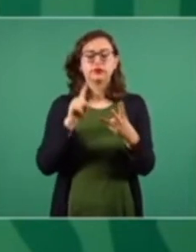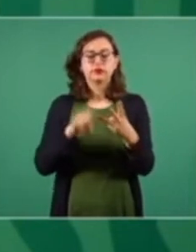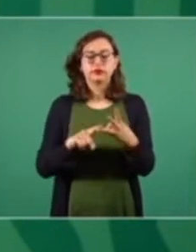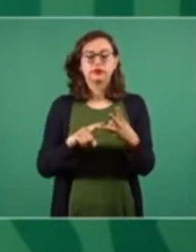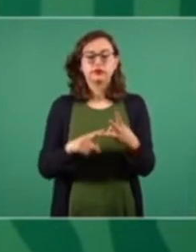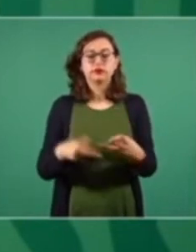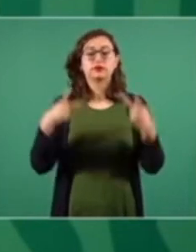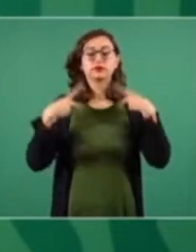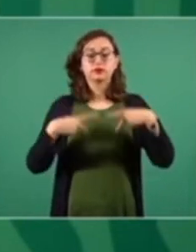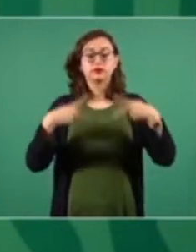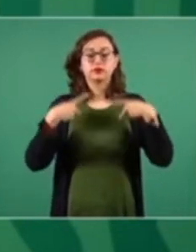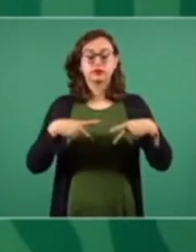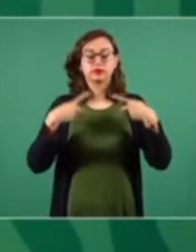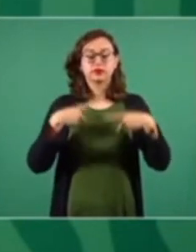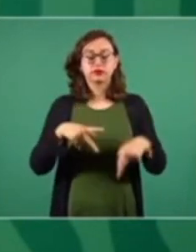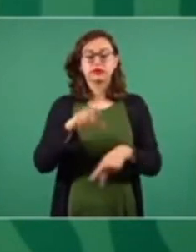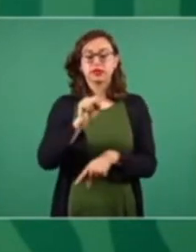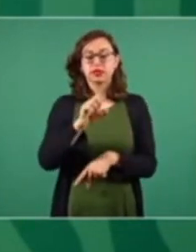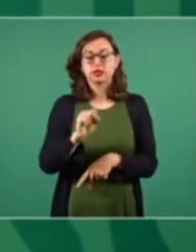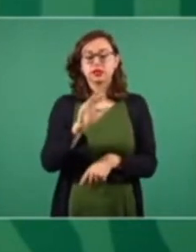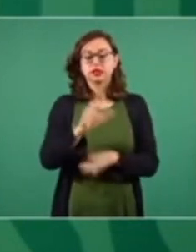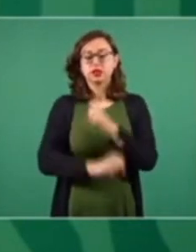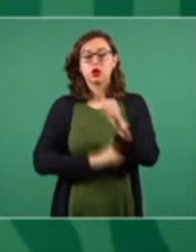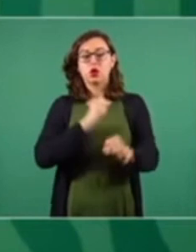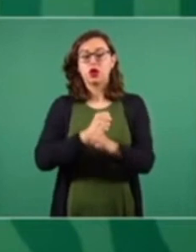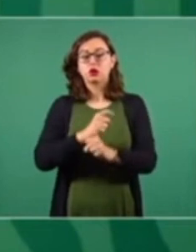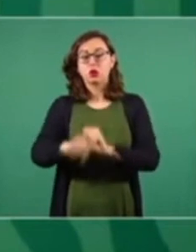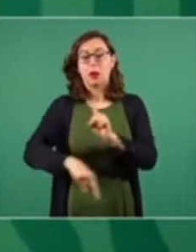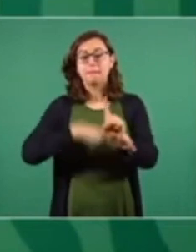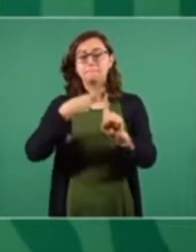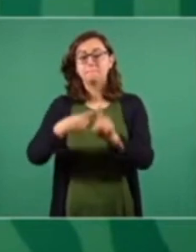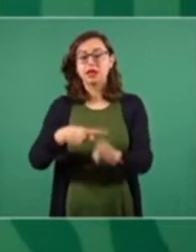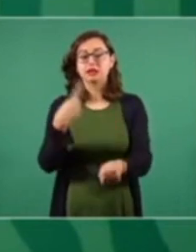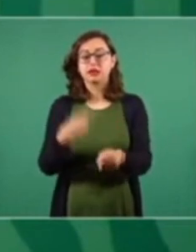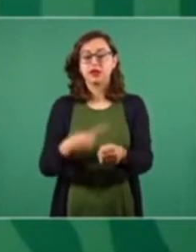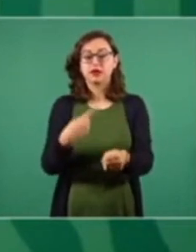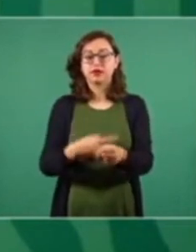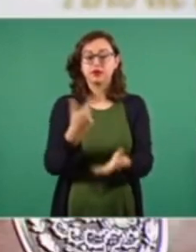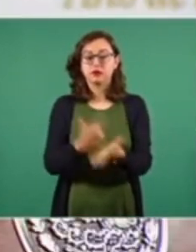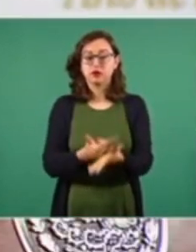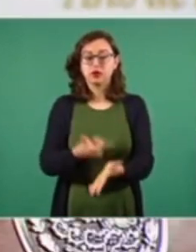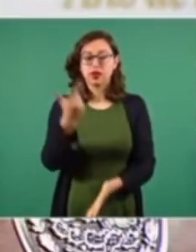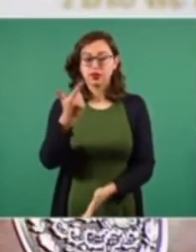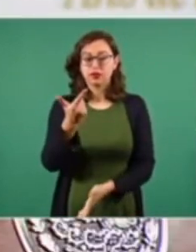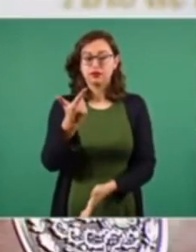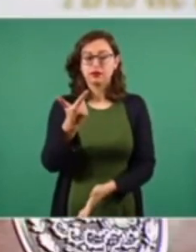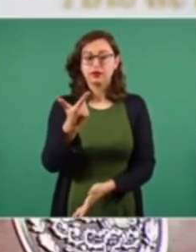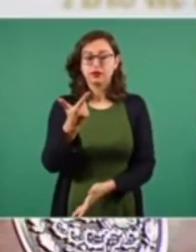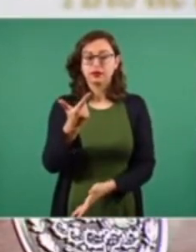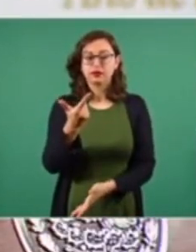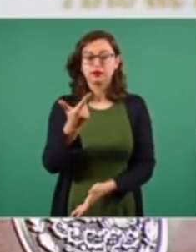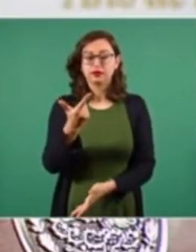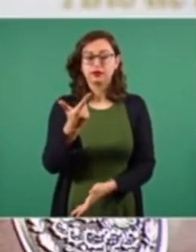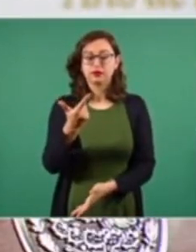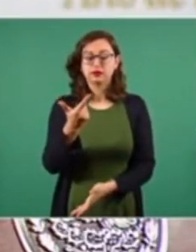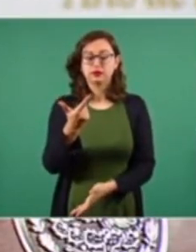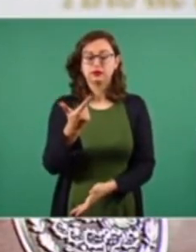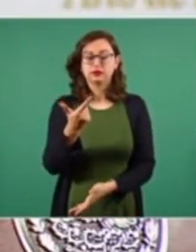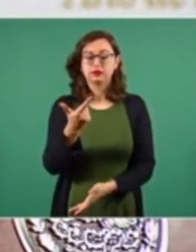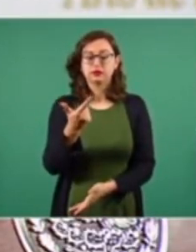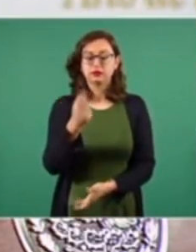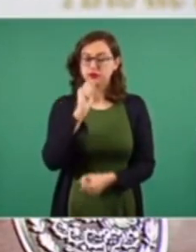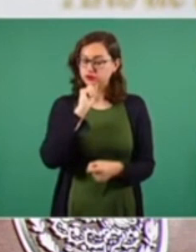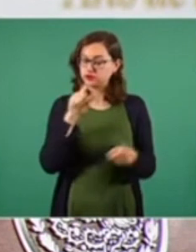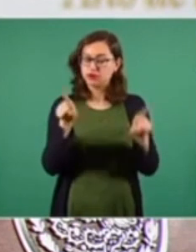adultos mayores de 65 años con enfermedades crónicas crónicas graves